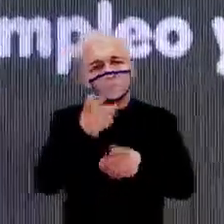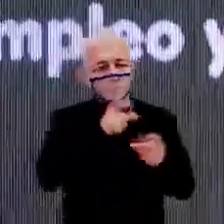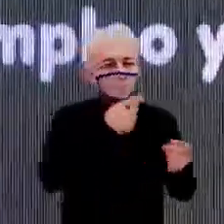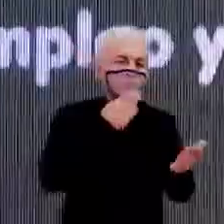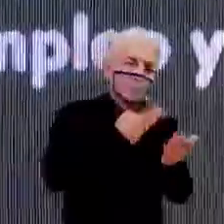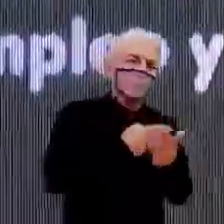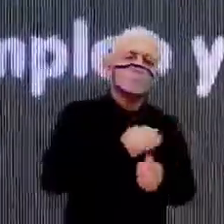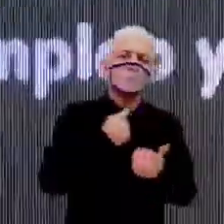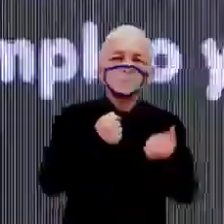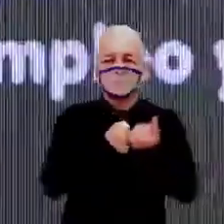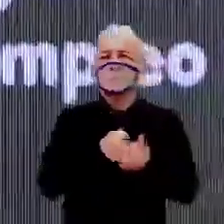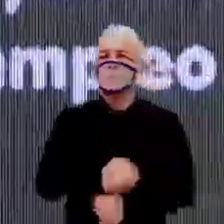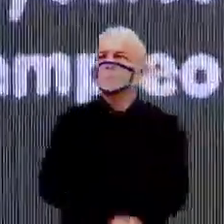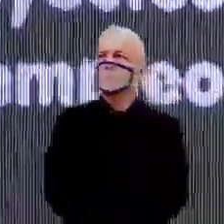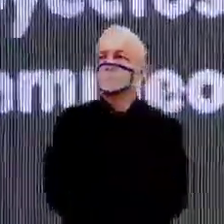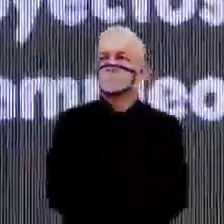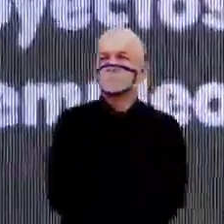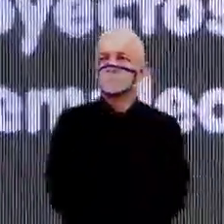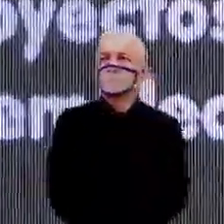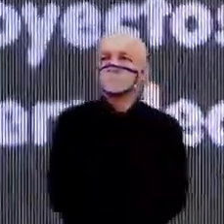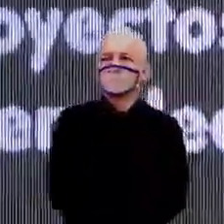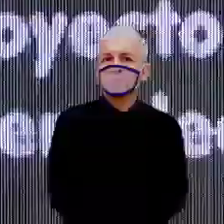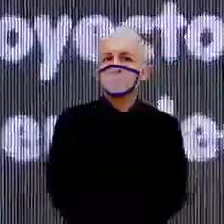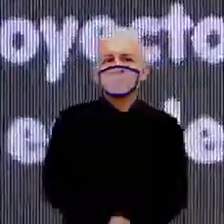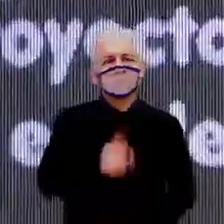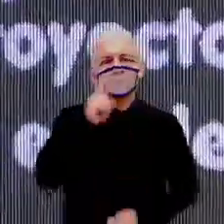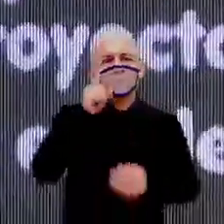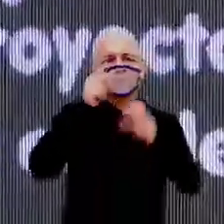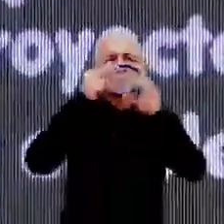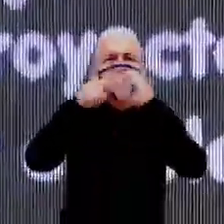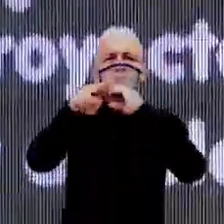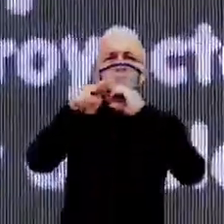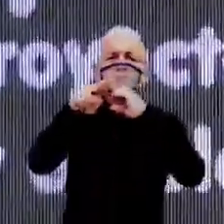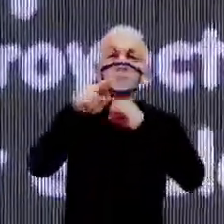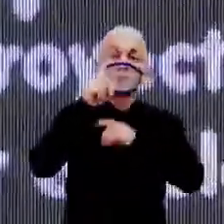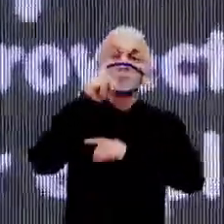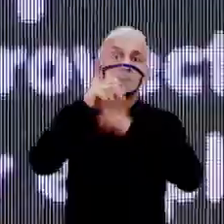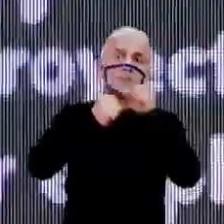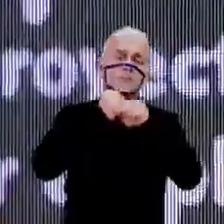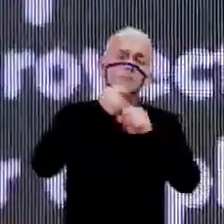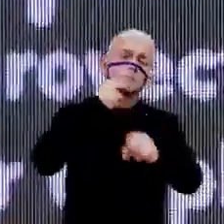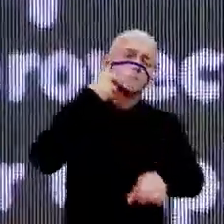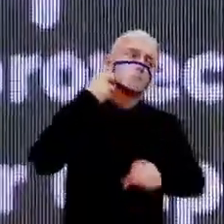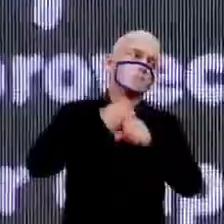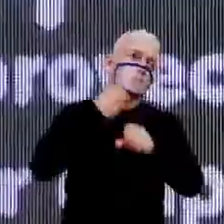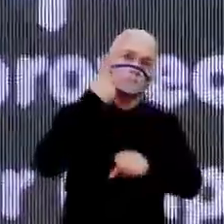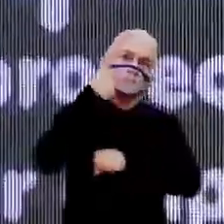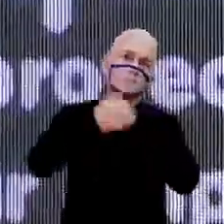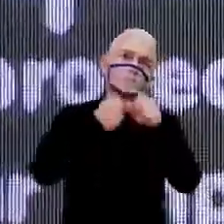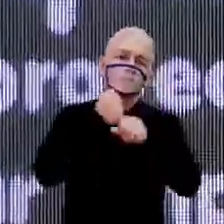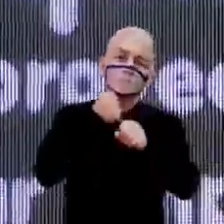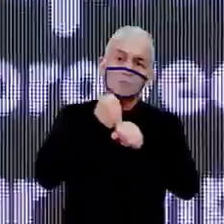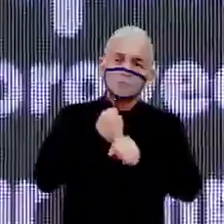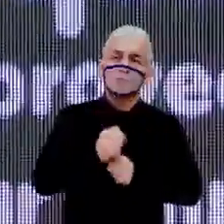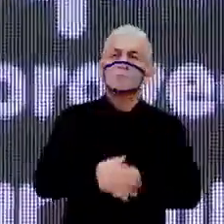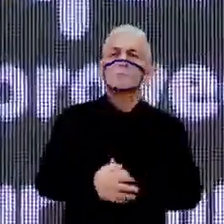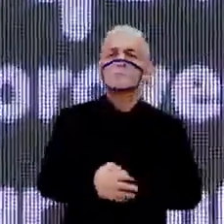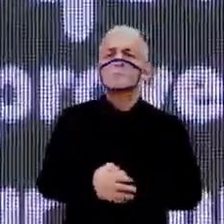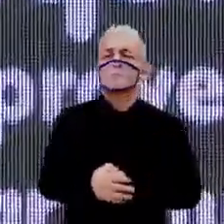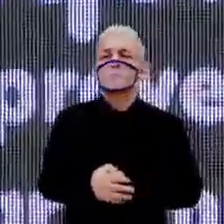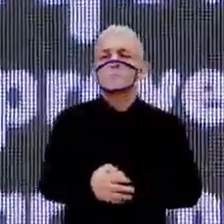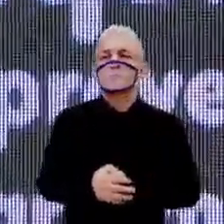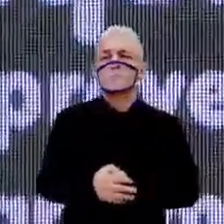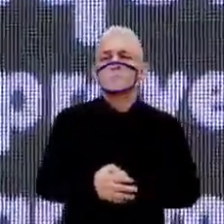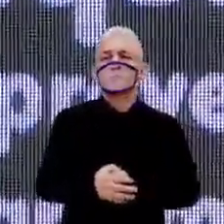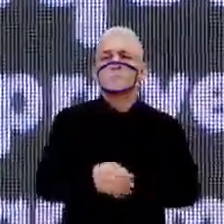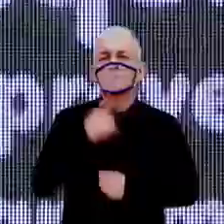gente. Yo creo que tenemos un solo mensaje. Este ha sido un año duro. Para muchos,